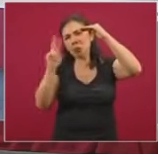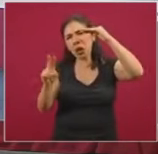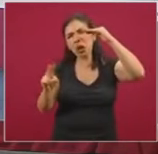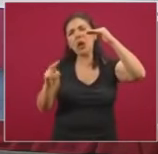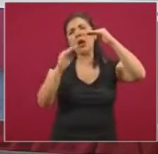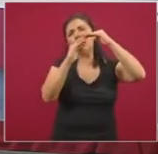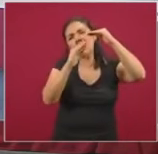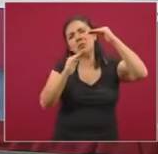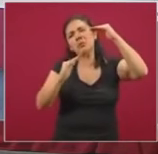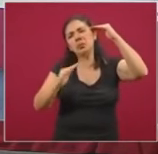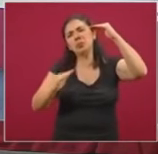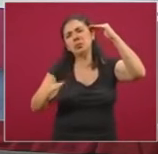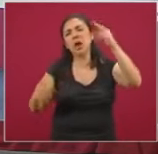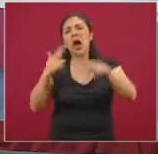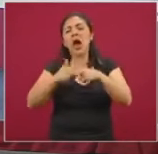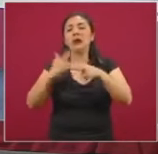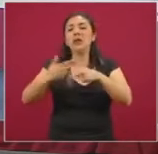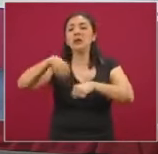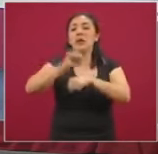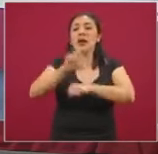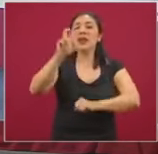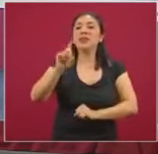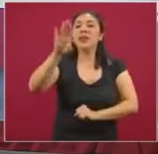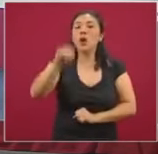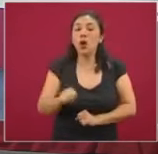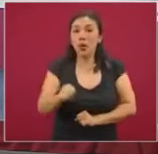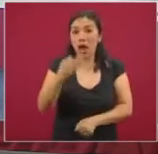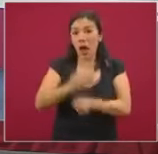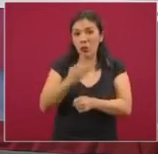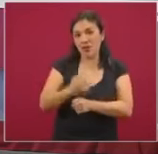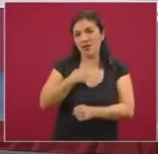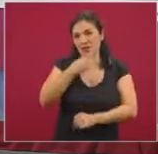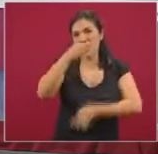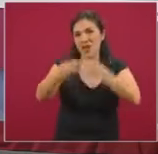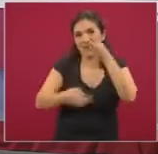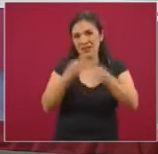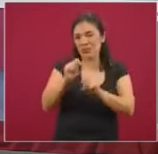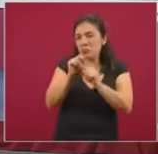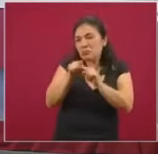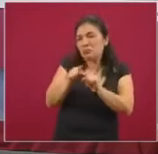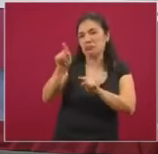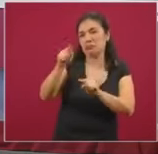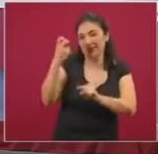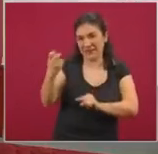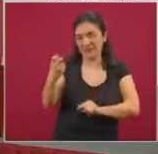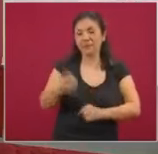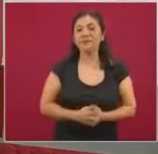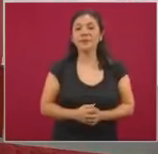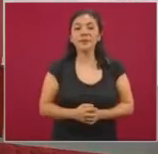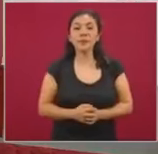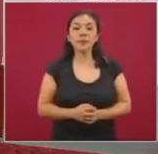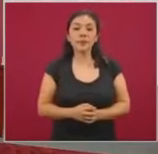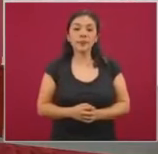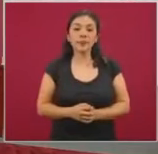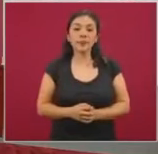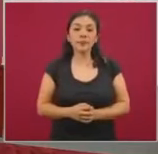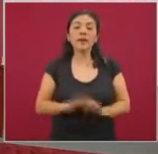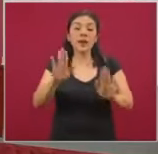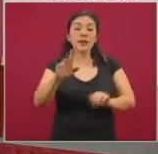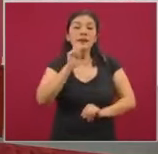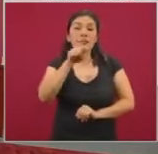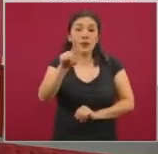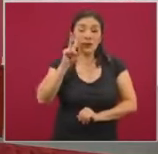monotónico, hasta la semana 39, que es la que estamos graficando hasta el momento. La siguiente, por favor. También